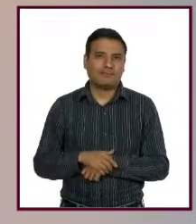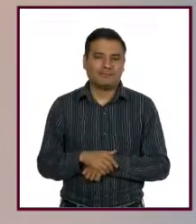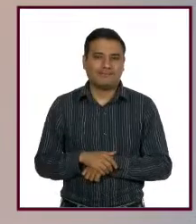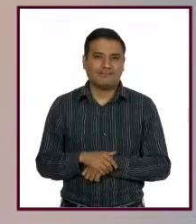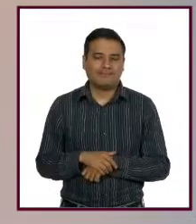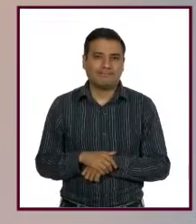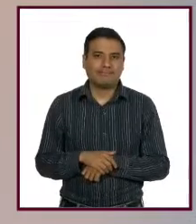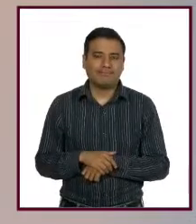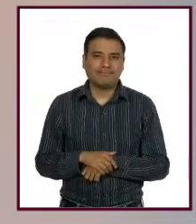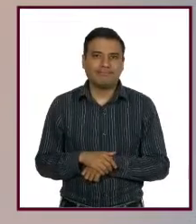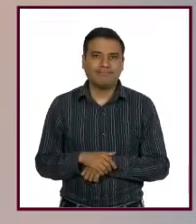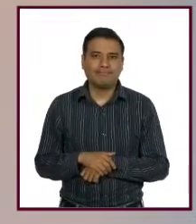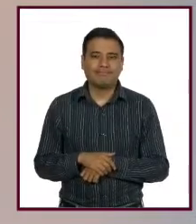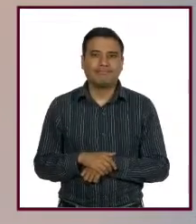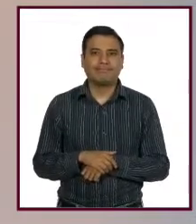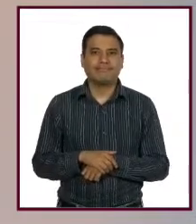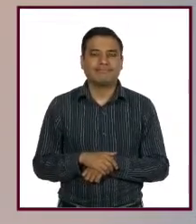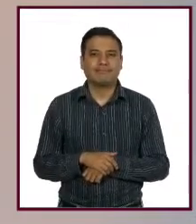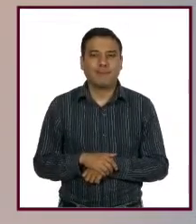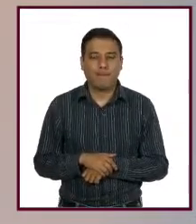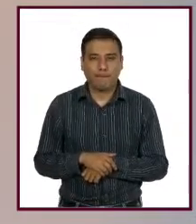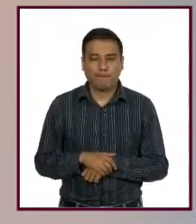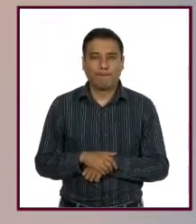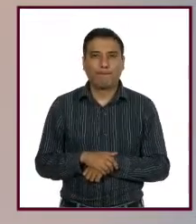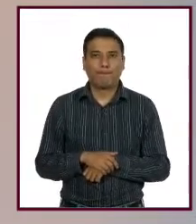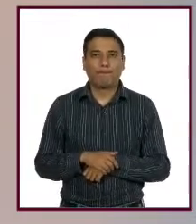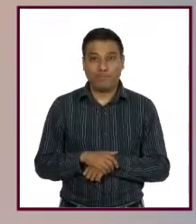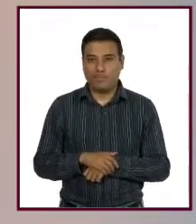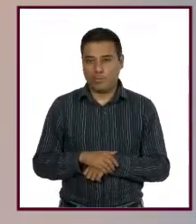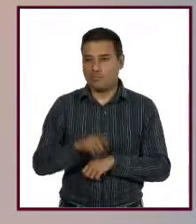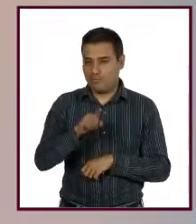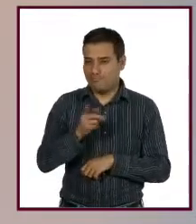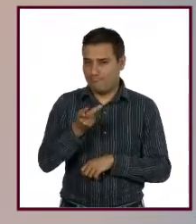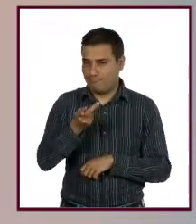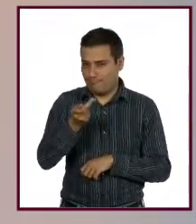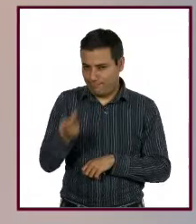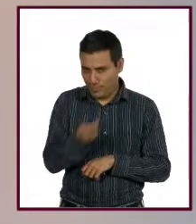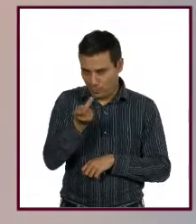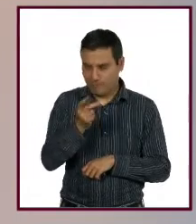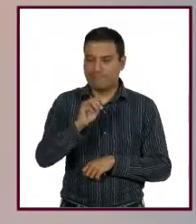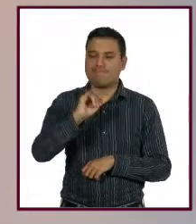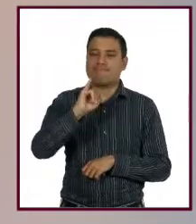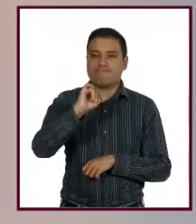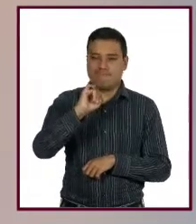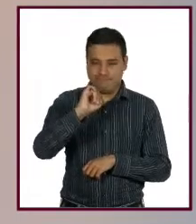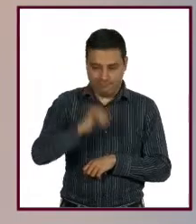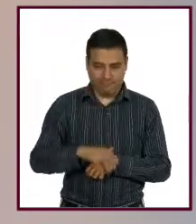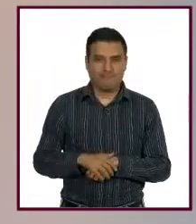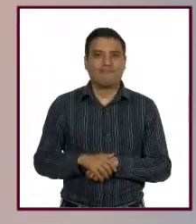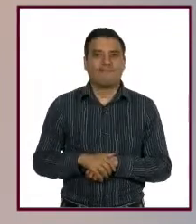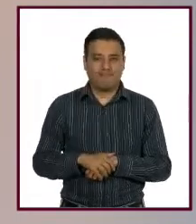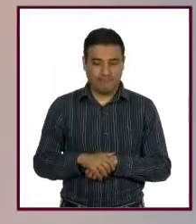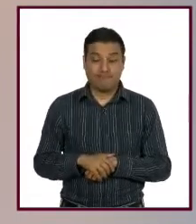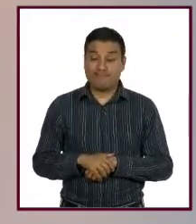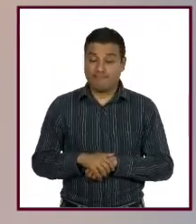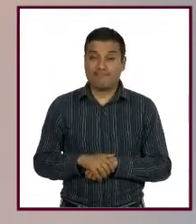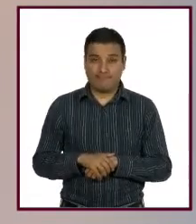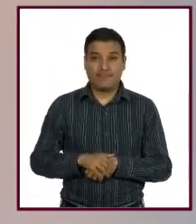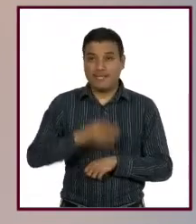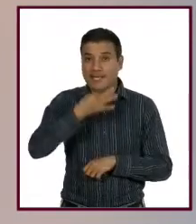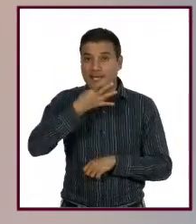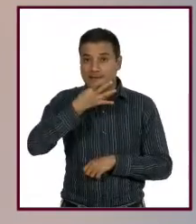el tema de esta pregunta, sí se usan mucho en los contextos